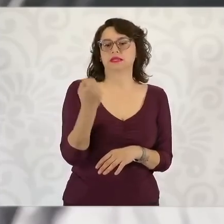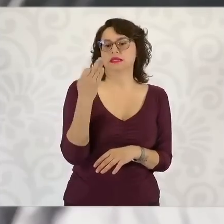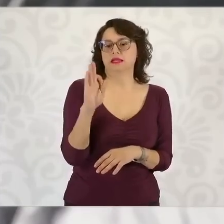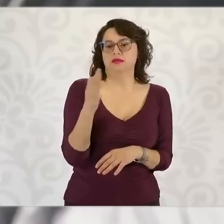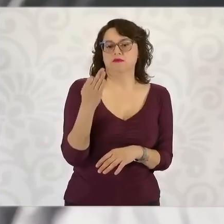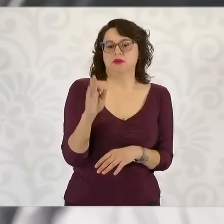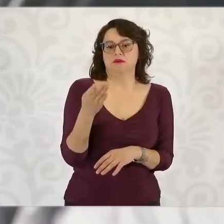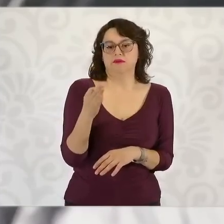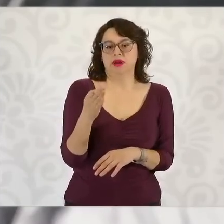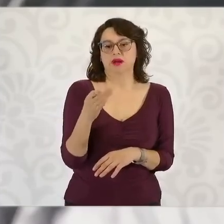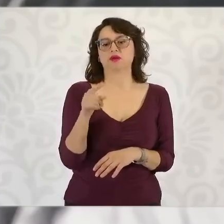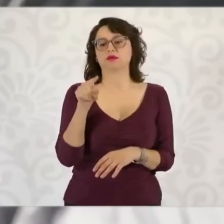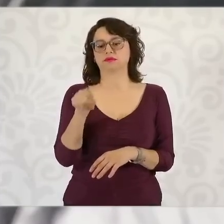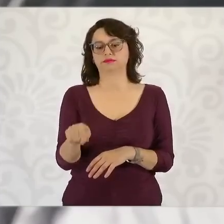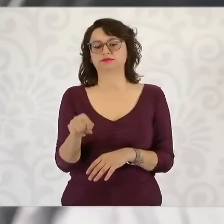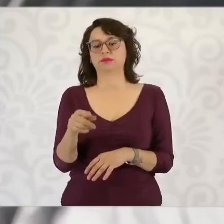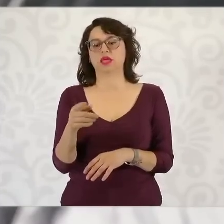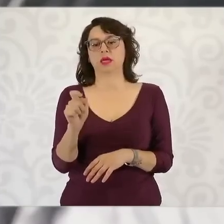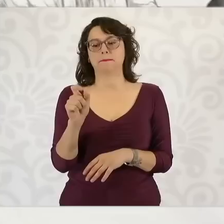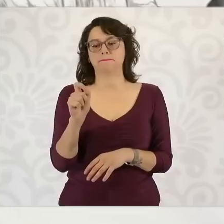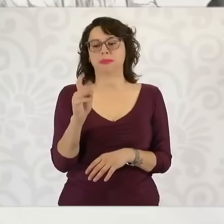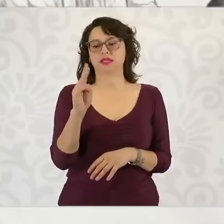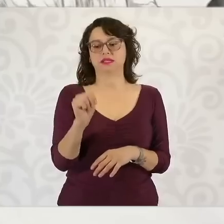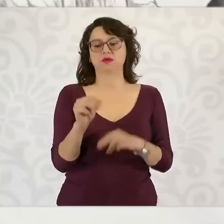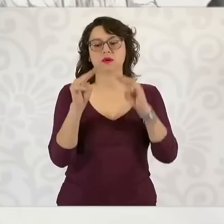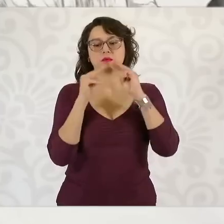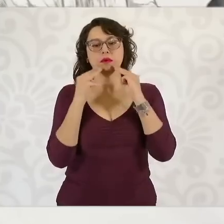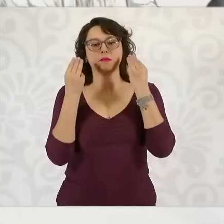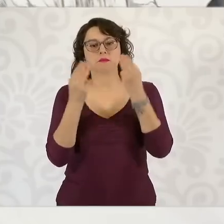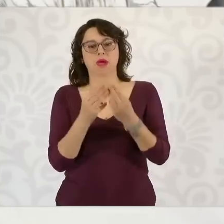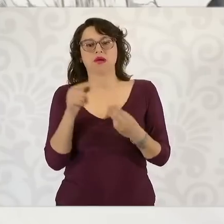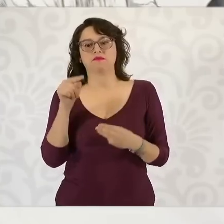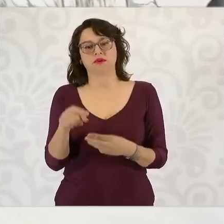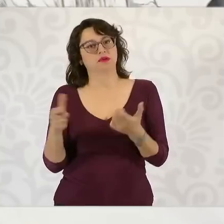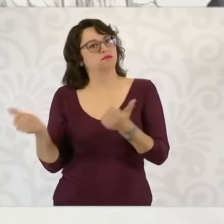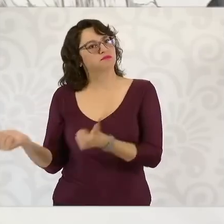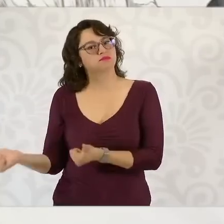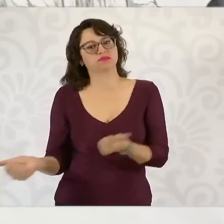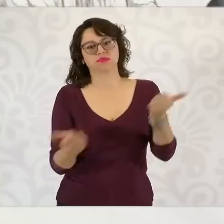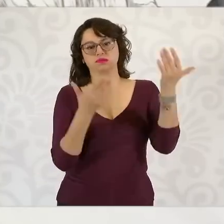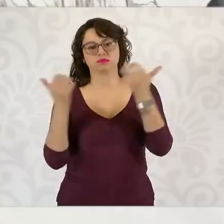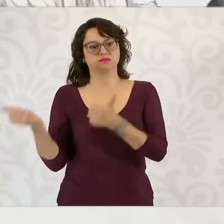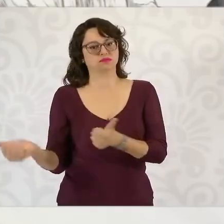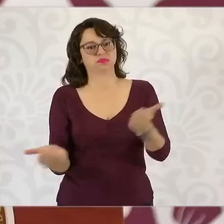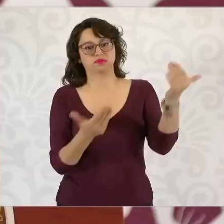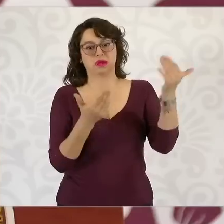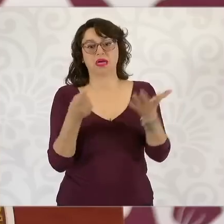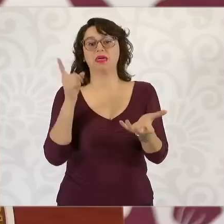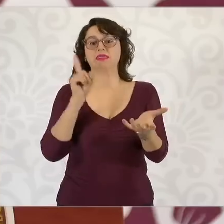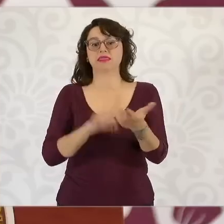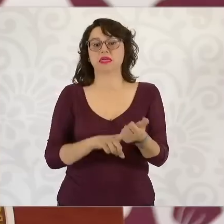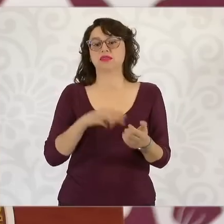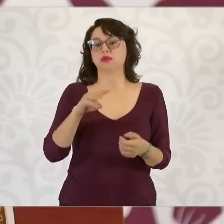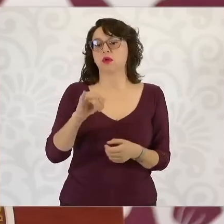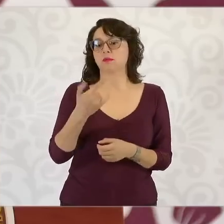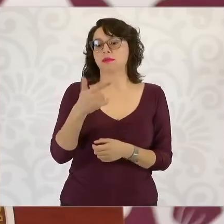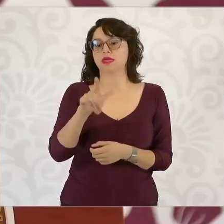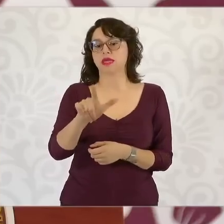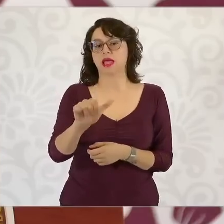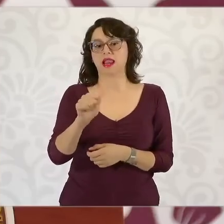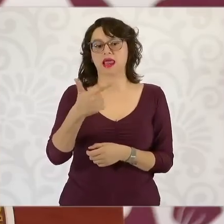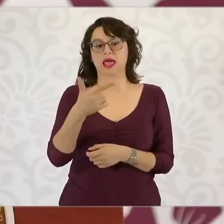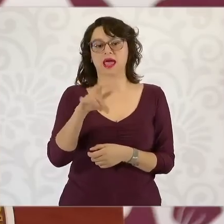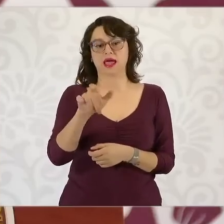traslado a los Estados Unidos de 29 personas con vínculos con organizaciones criminales. Entre ellas se encontraban Miguel Ángel N.,